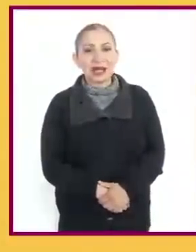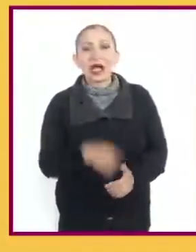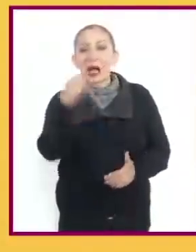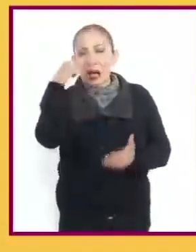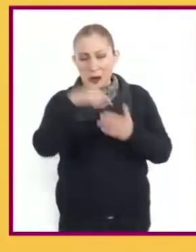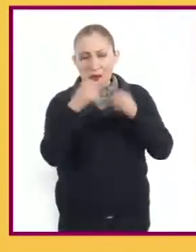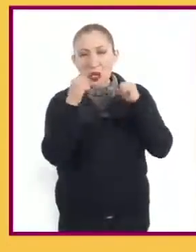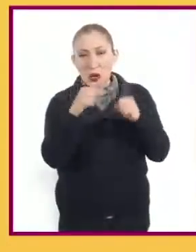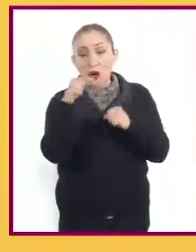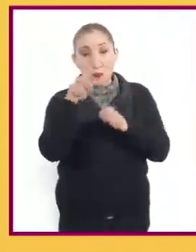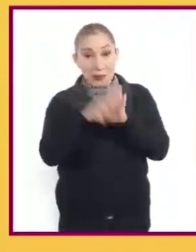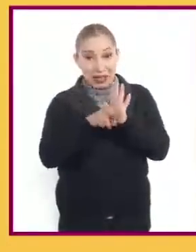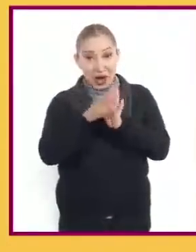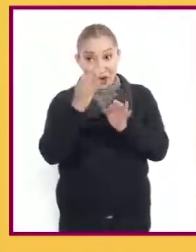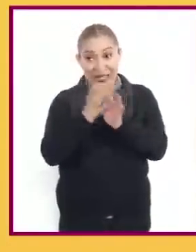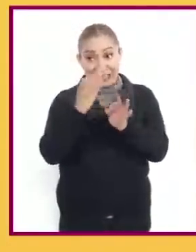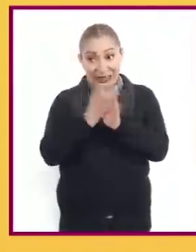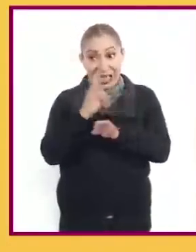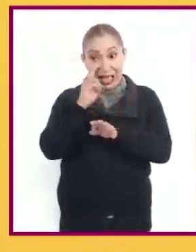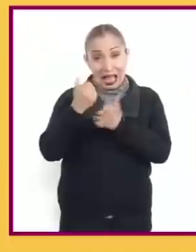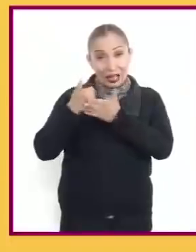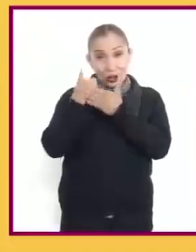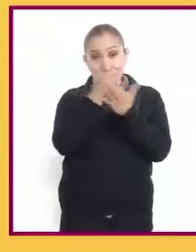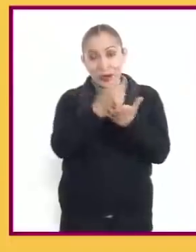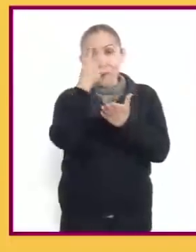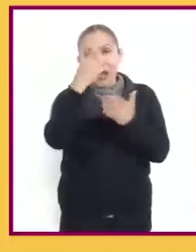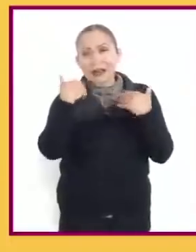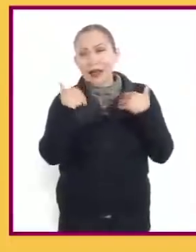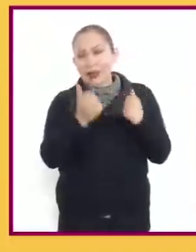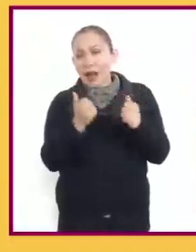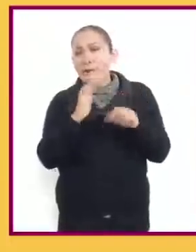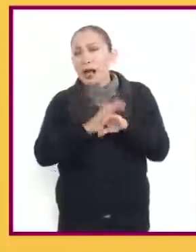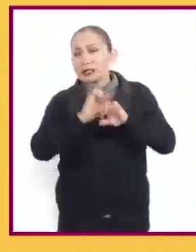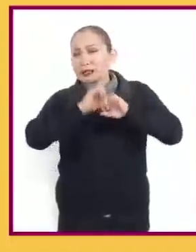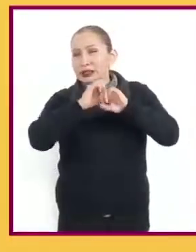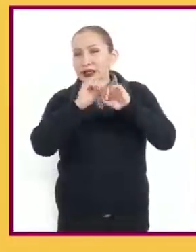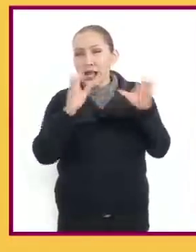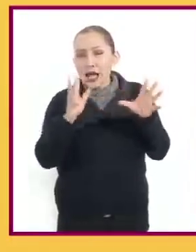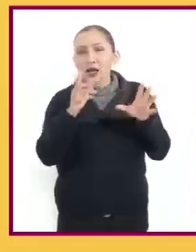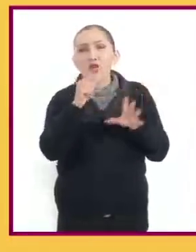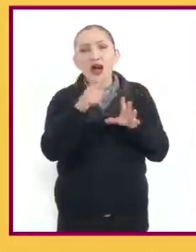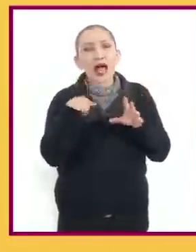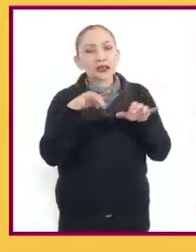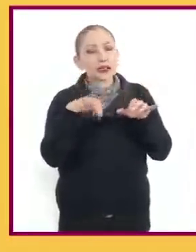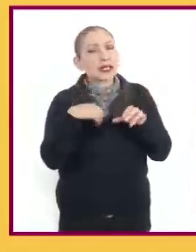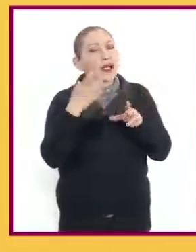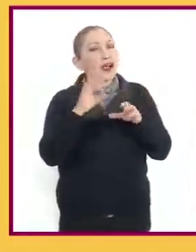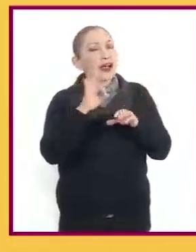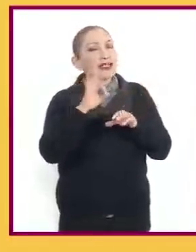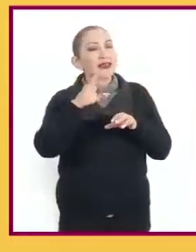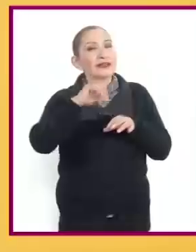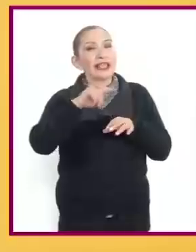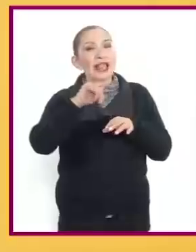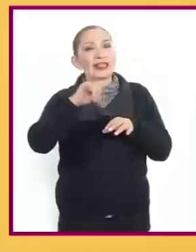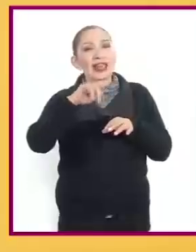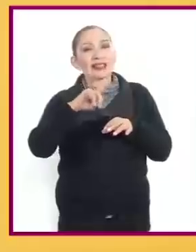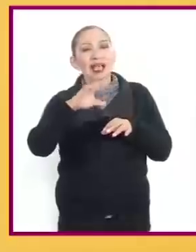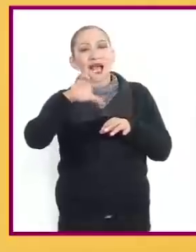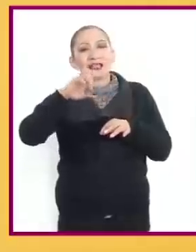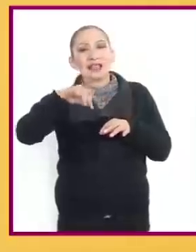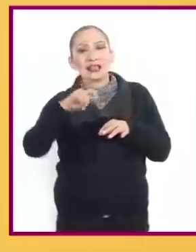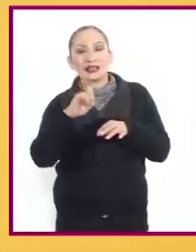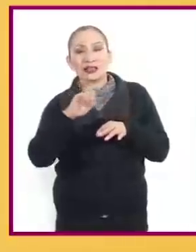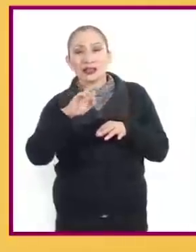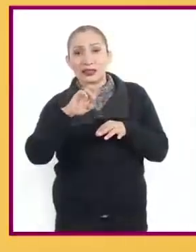Confiamos en que el video que acabamos de ver les ayudará a comprender con mayor claridad las medidas de tendencia central. Una vez